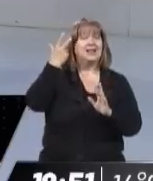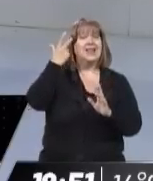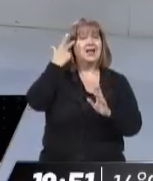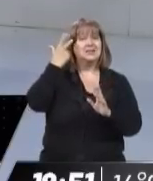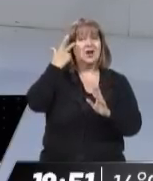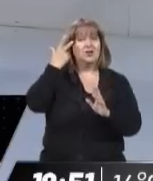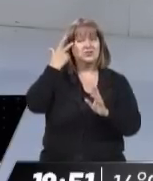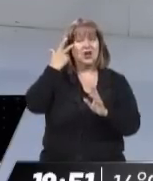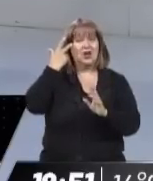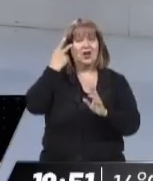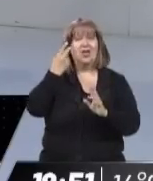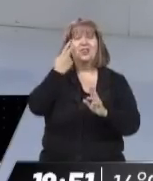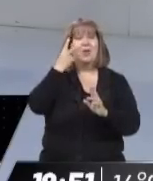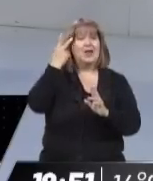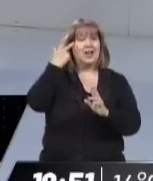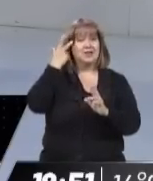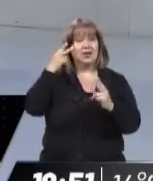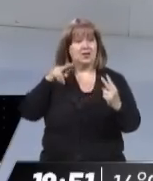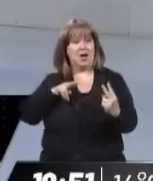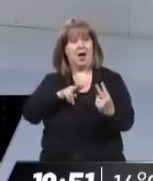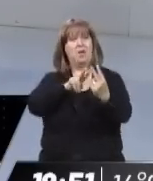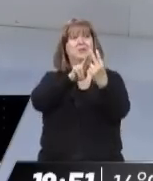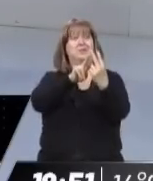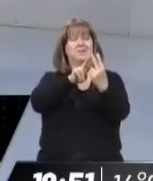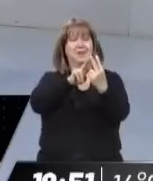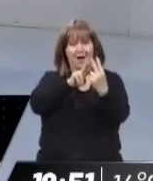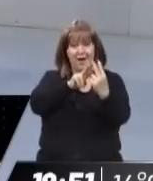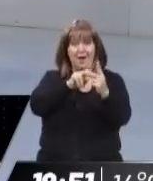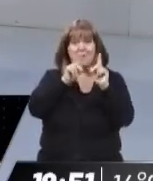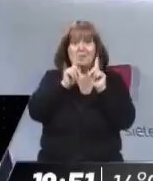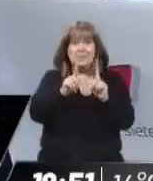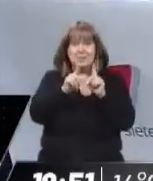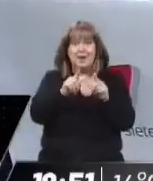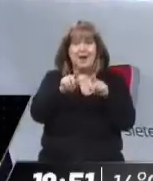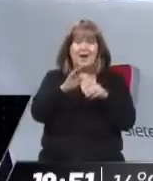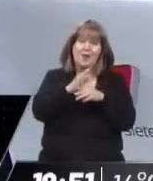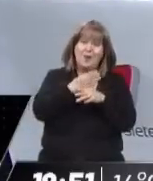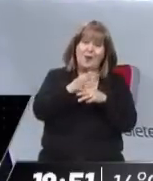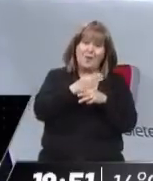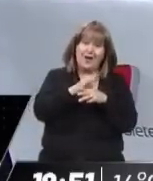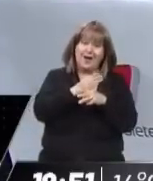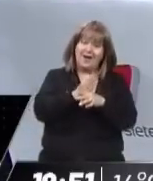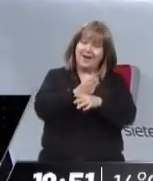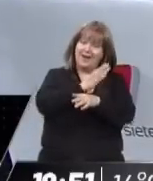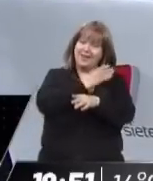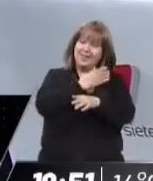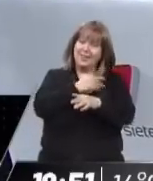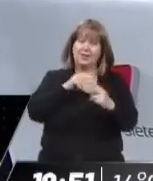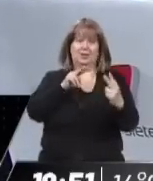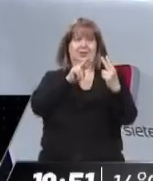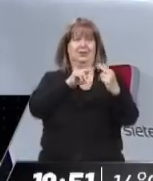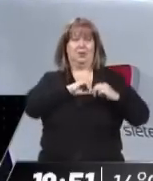se casan. El año pasado. Y es el motivo por el cual él regresa a Mendoza. Claro. Porque él vivió muchos años en México y sin embargo.